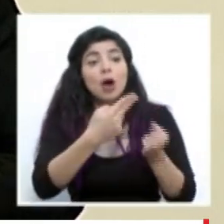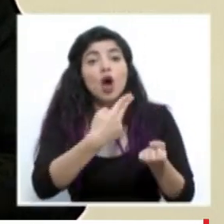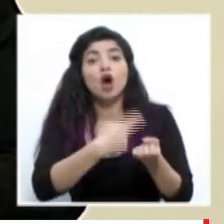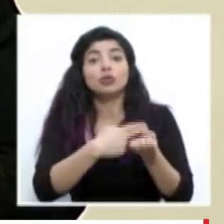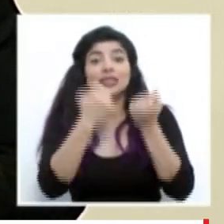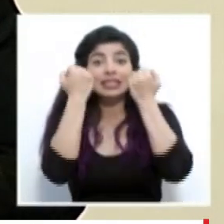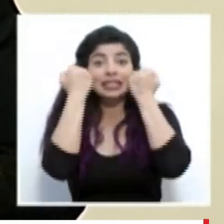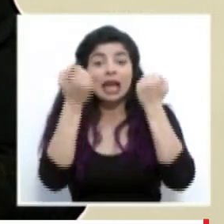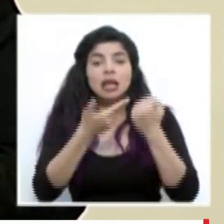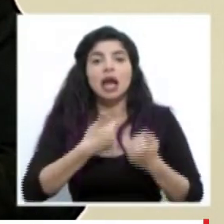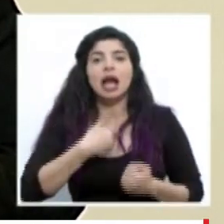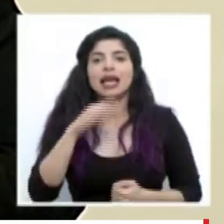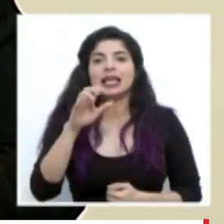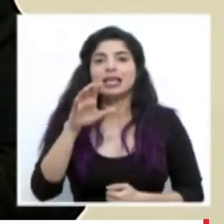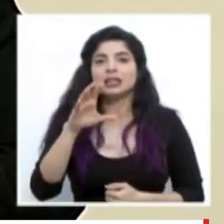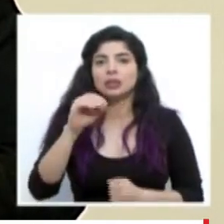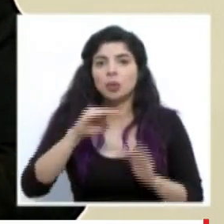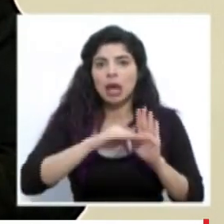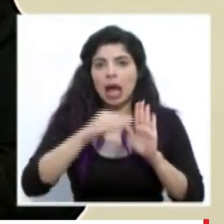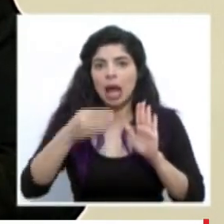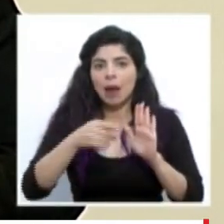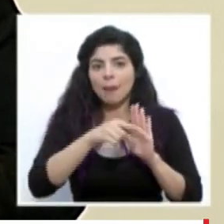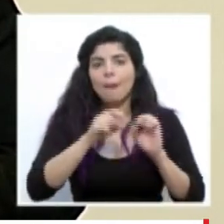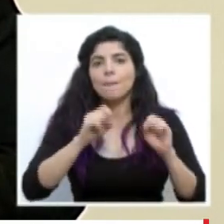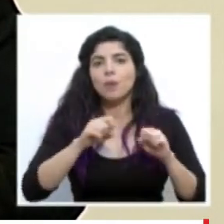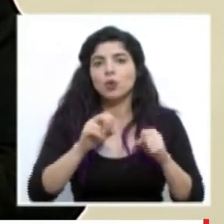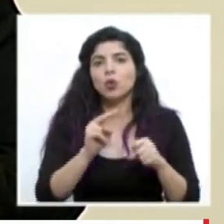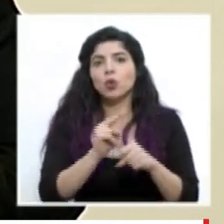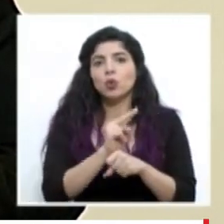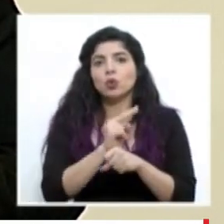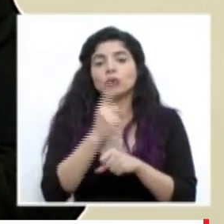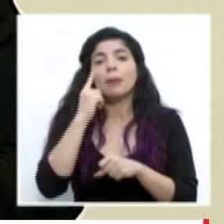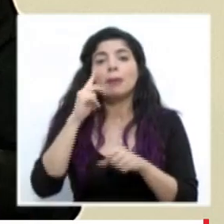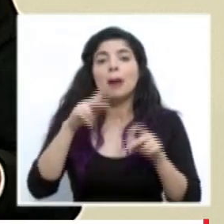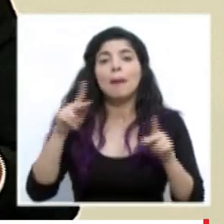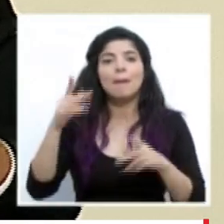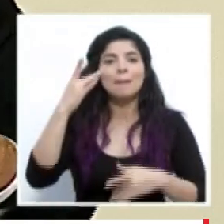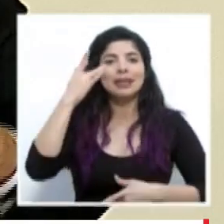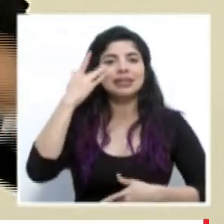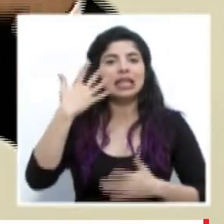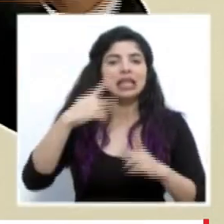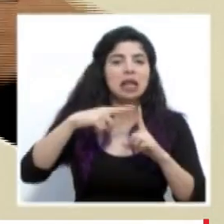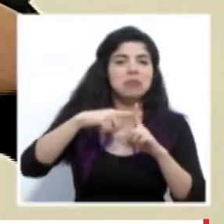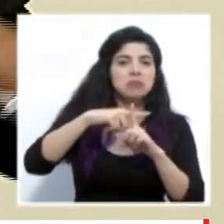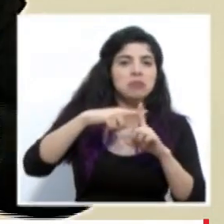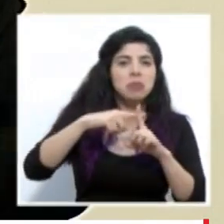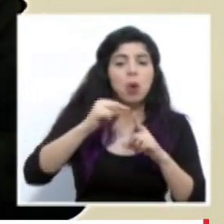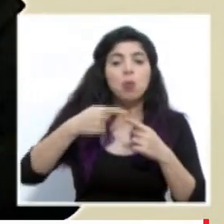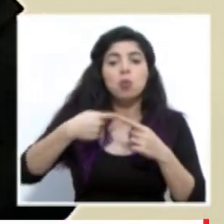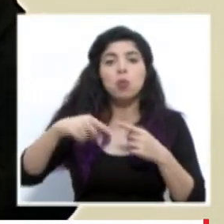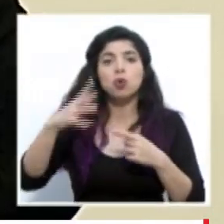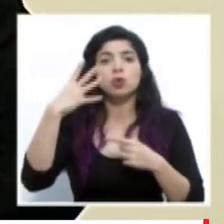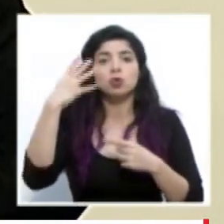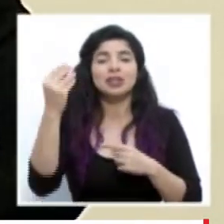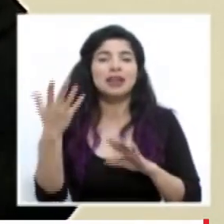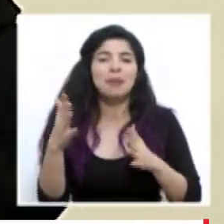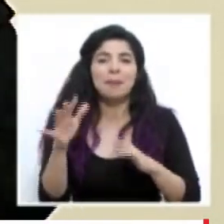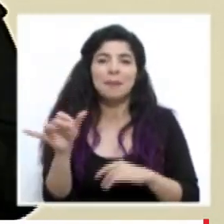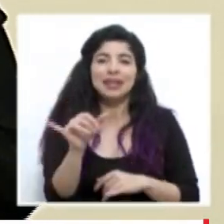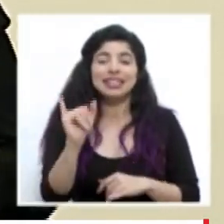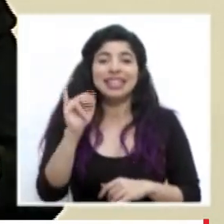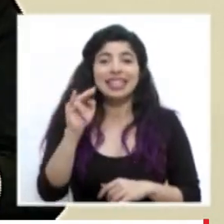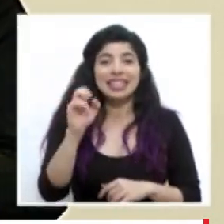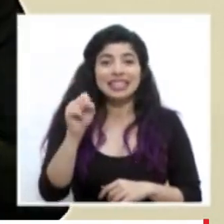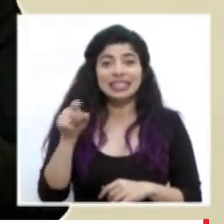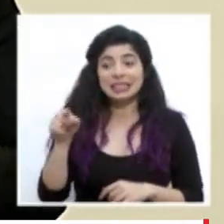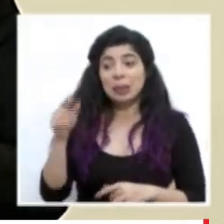tiene 550 camas, para utilizarlo en pacientes leves, que ya vayan egresándose, algo parecido a lo que estamos haciendo en el